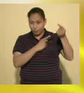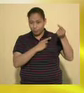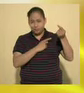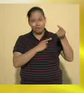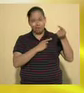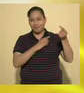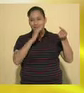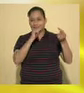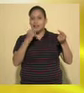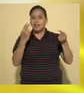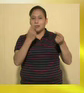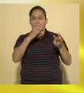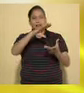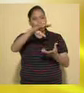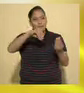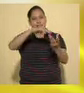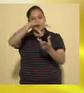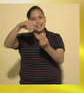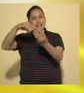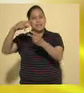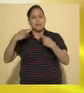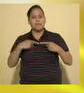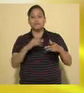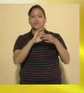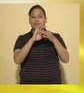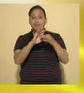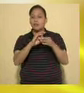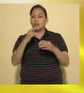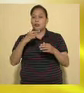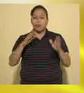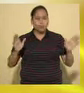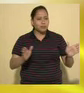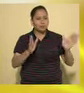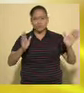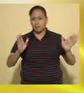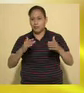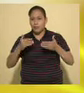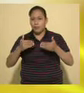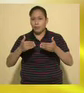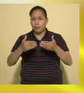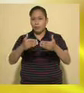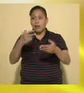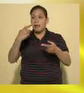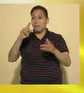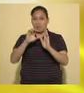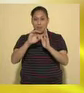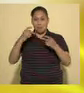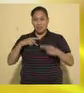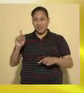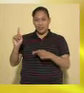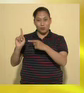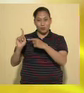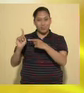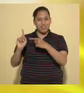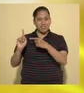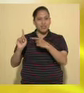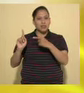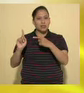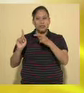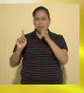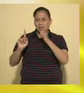Uh-huh. Entonces necesitamos relaciones sociales y empujarnos todos unidos. Pero cuando una persona tiene